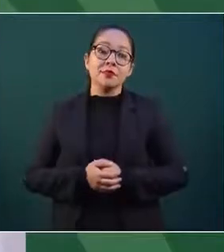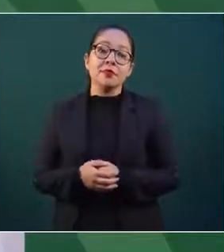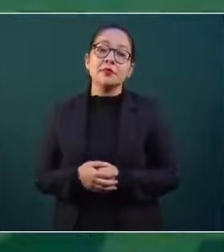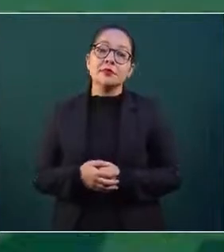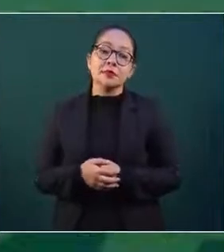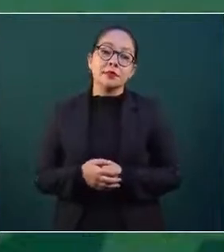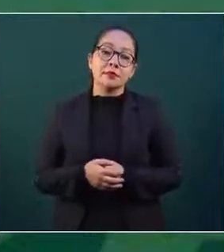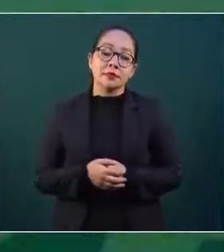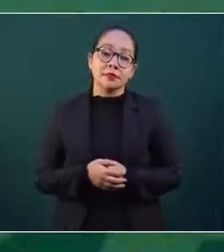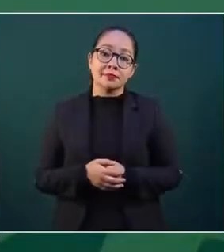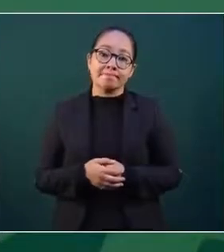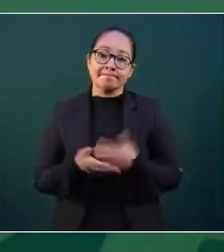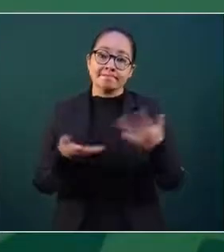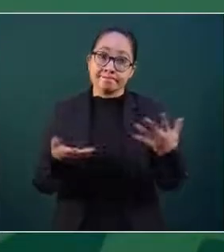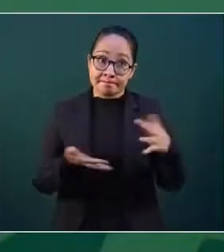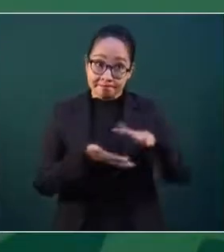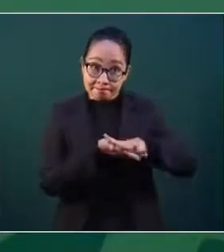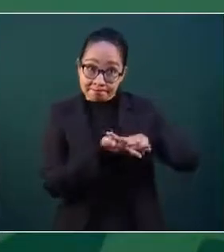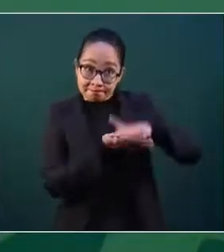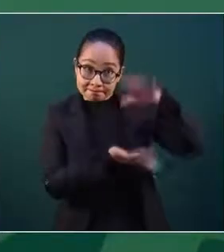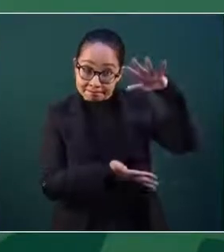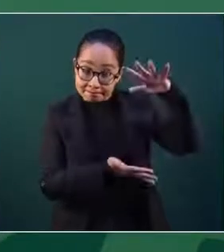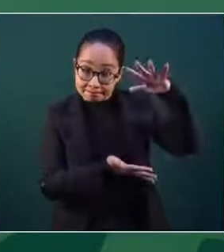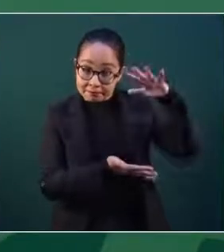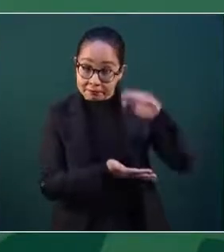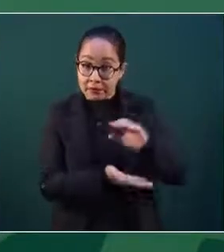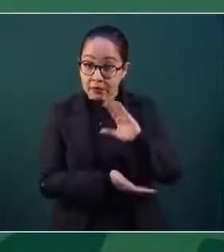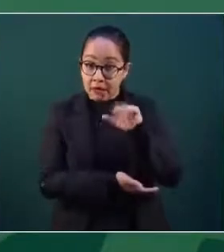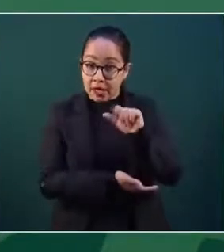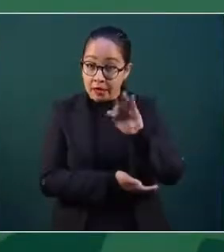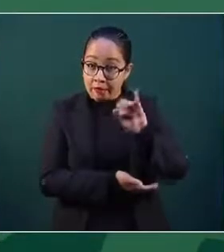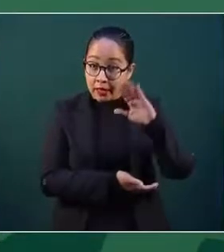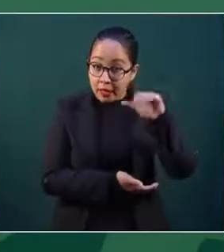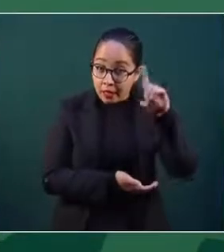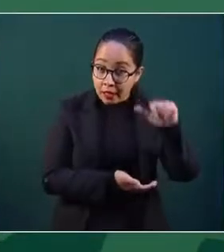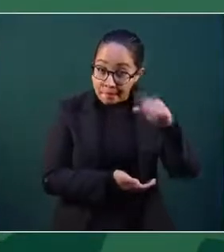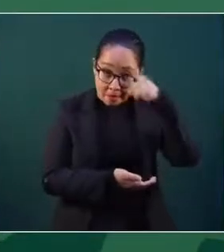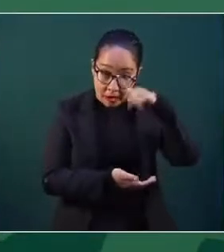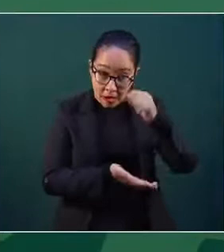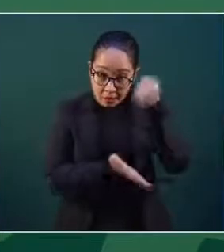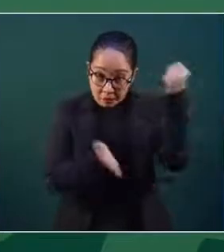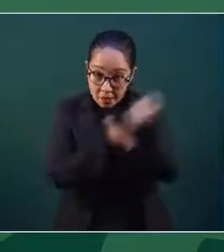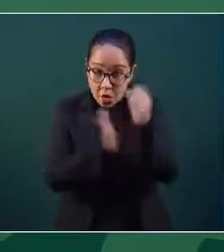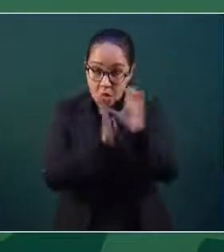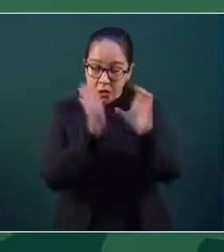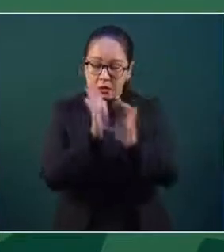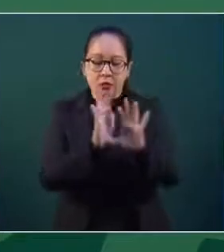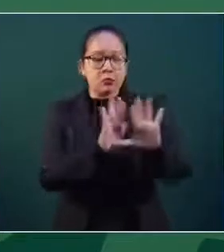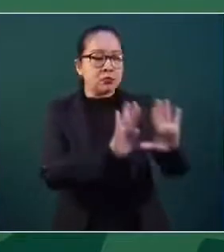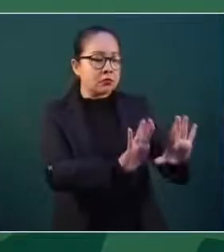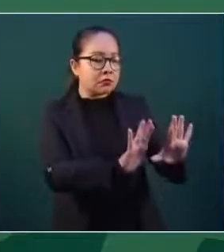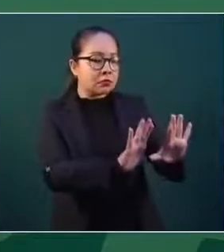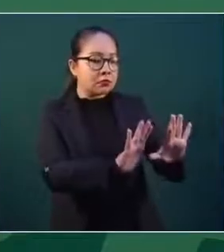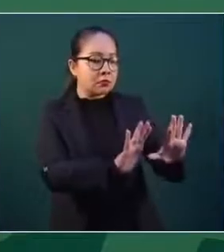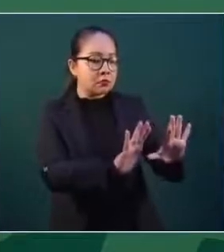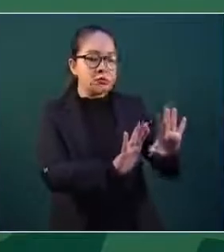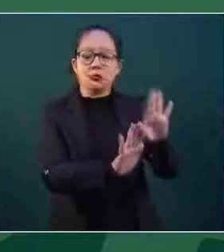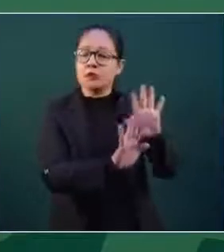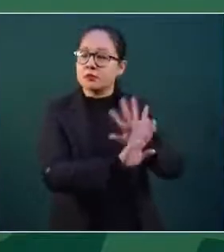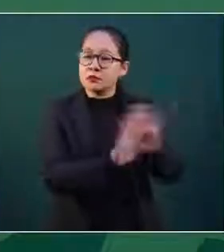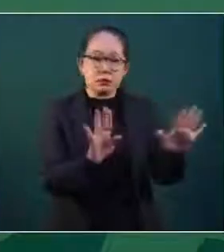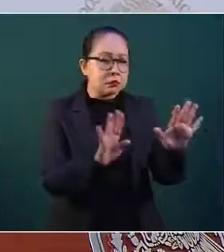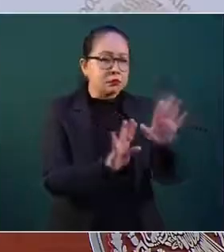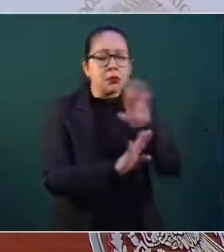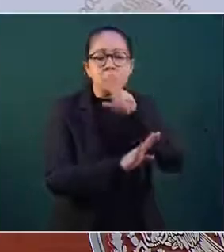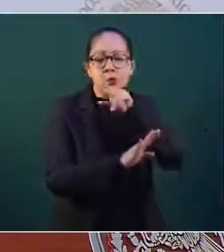absoluta o mayoría calificada que se requiere para la reforma de la Constitución, lo que dije fue: no le hace que sea